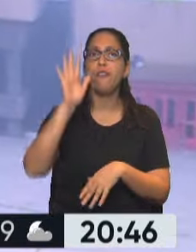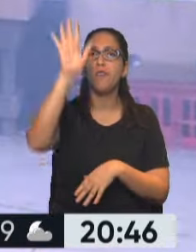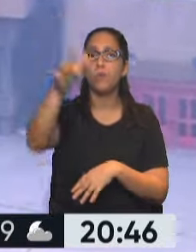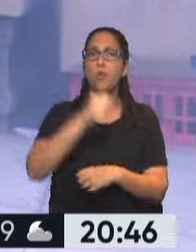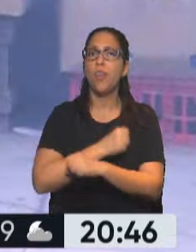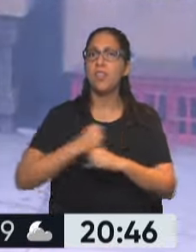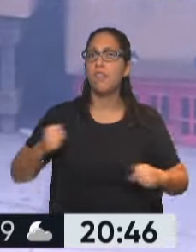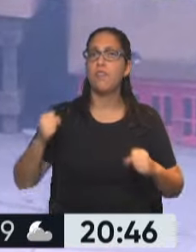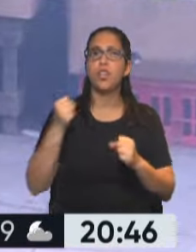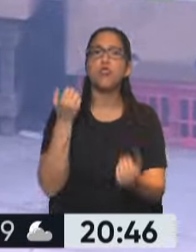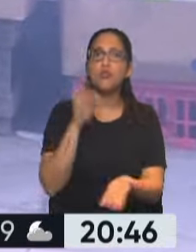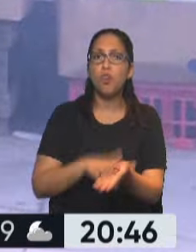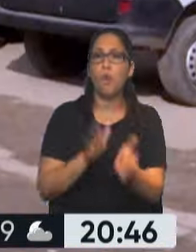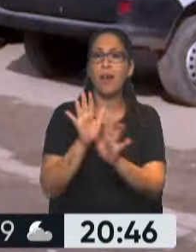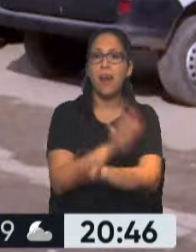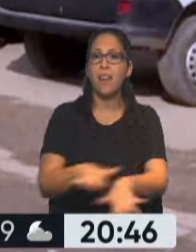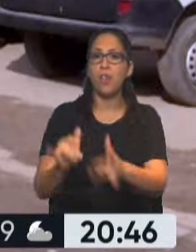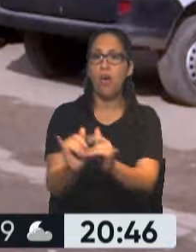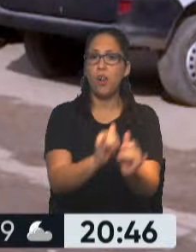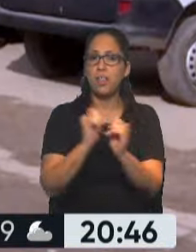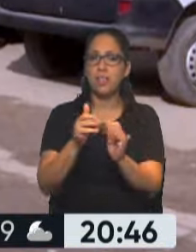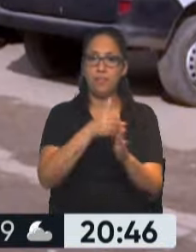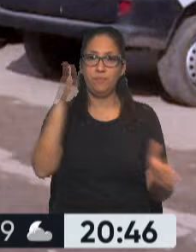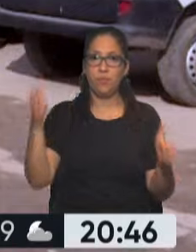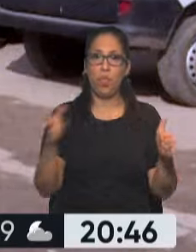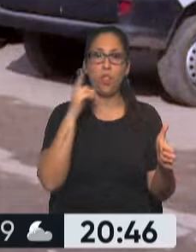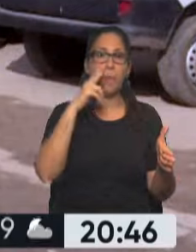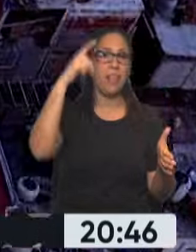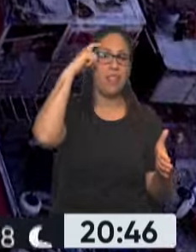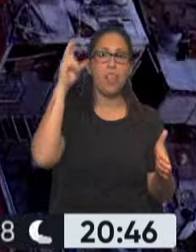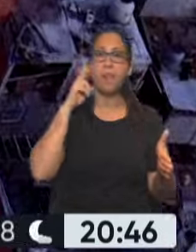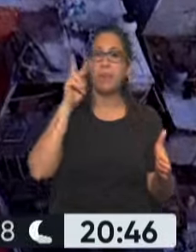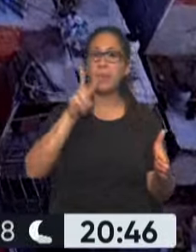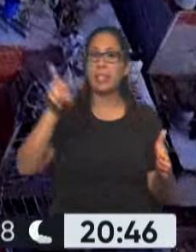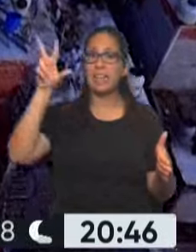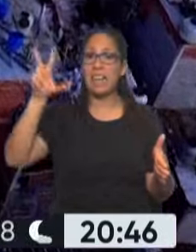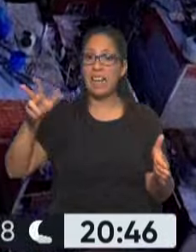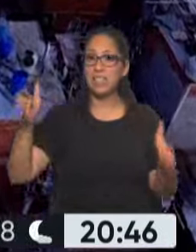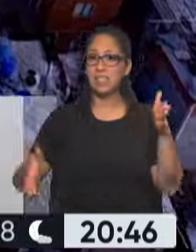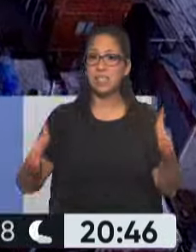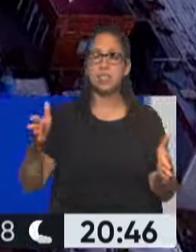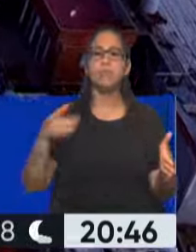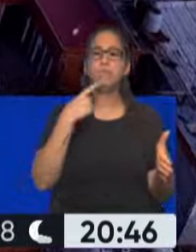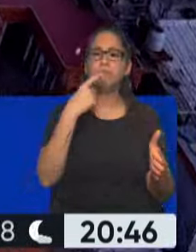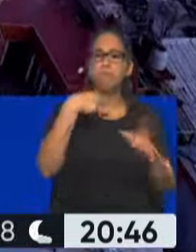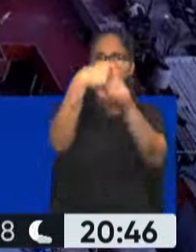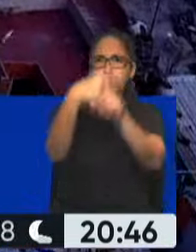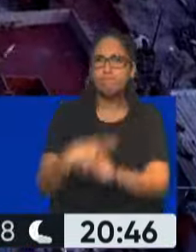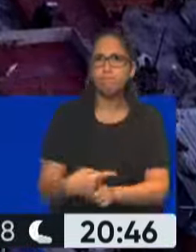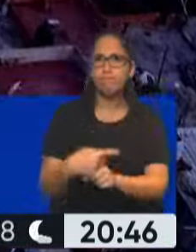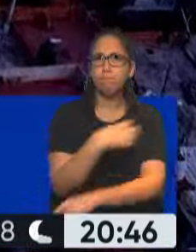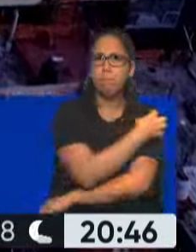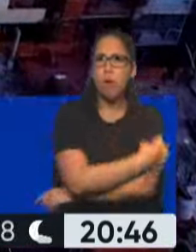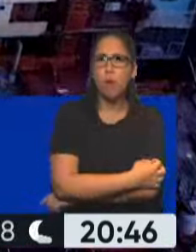los derechos de la infancia y la adolescencia durante el periodo 2010-2023, presenta una medición de la pobreza